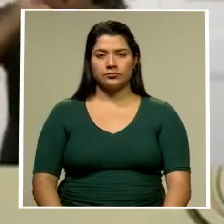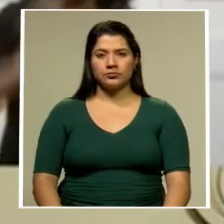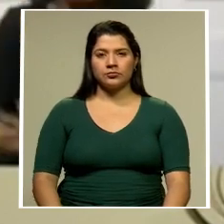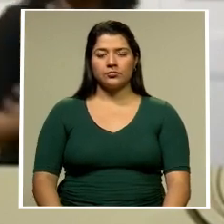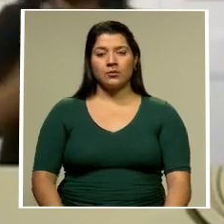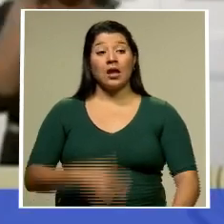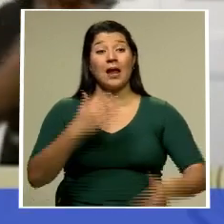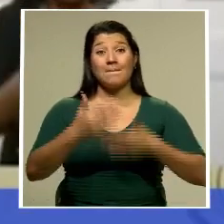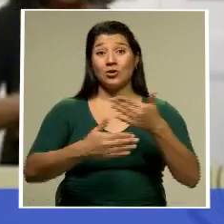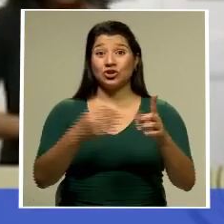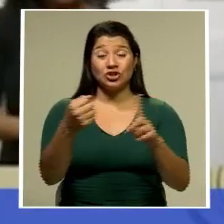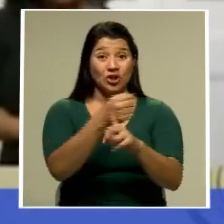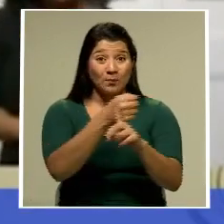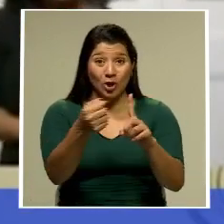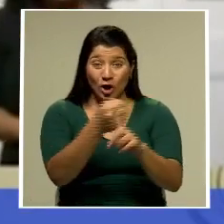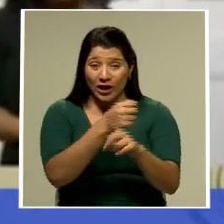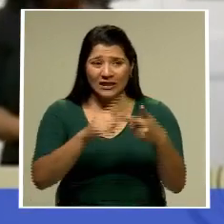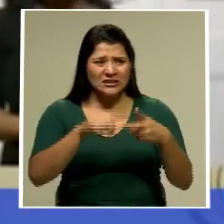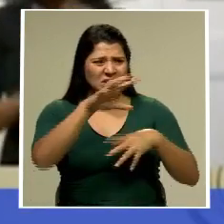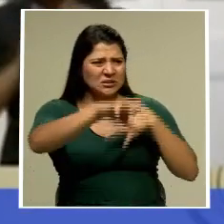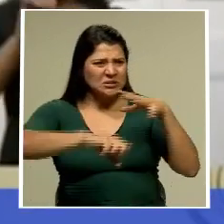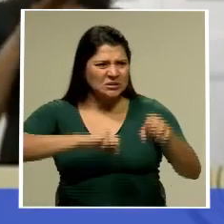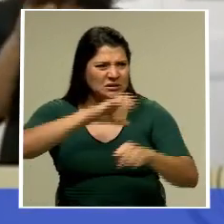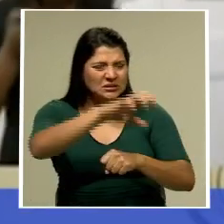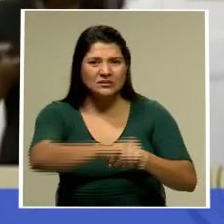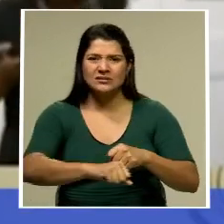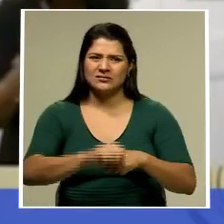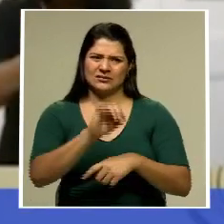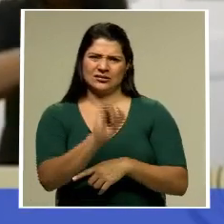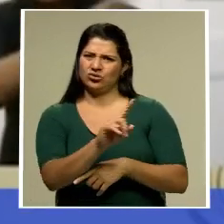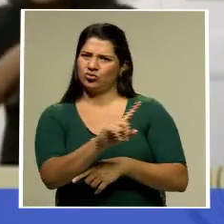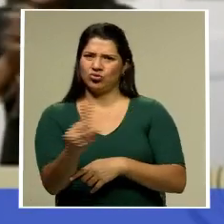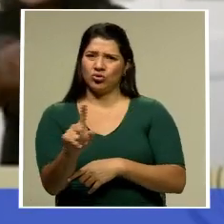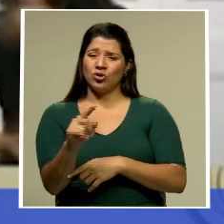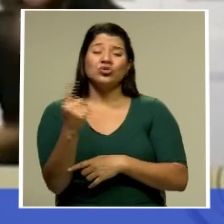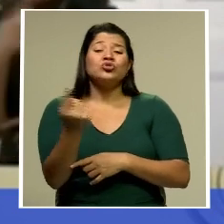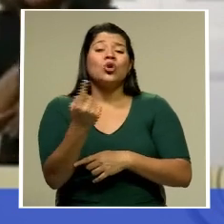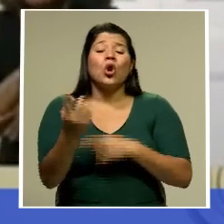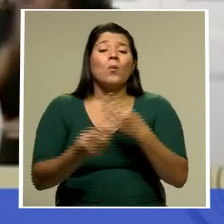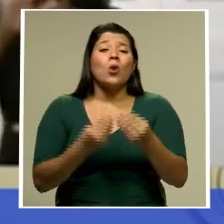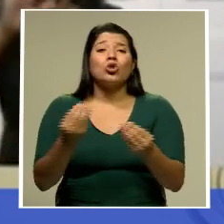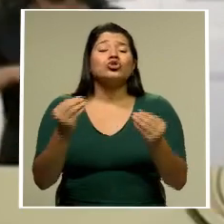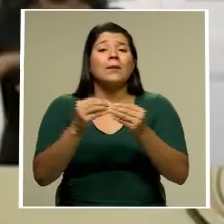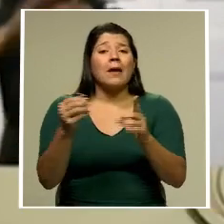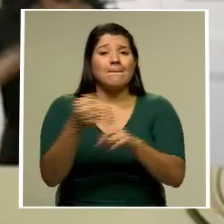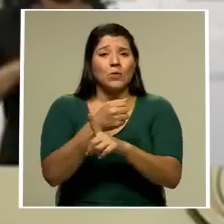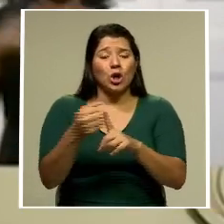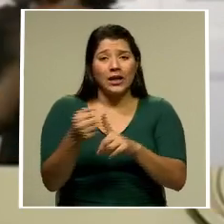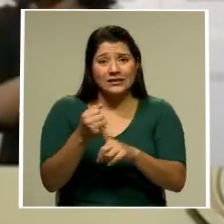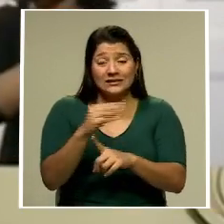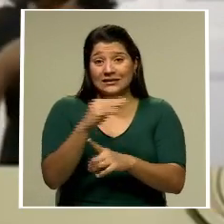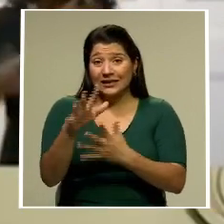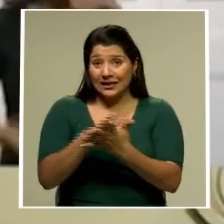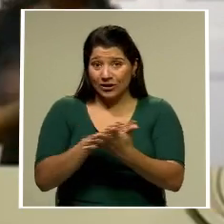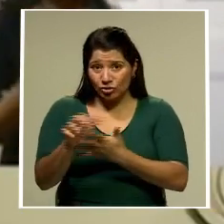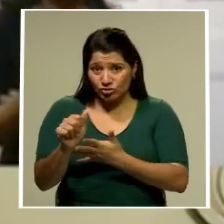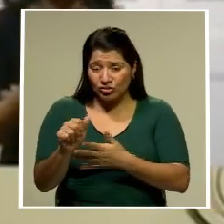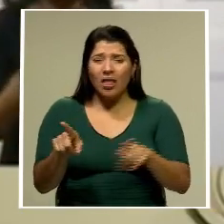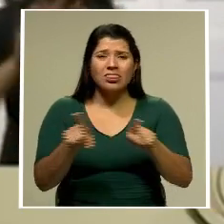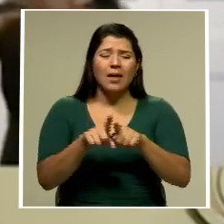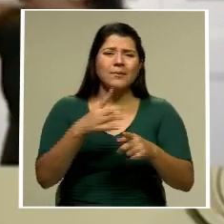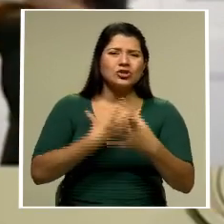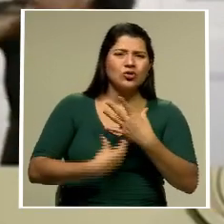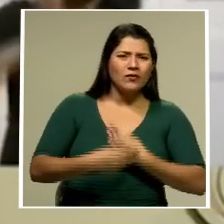El camino de la violencia, los saqueos y la anarquía solo conduce a más violencia y devastación. Además de